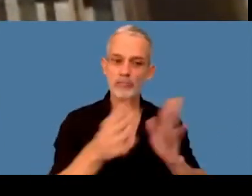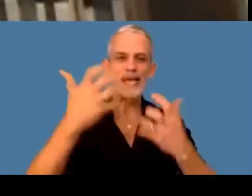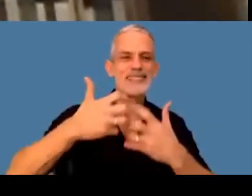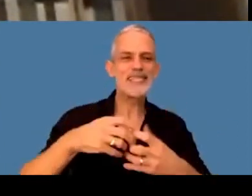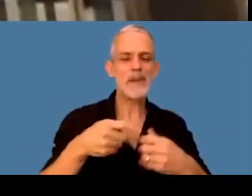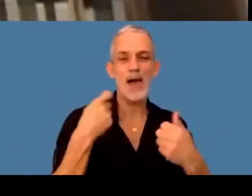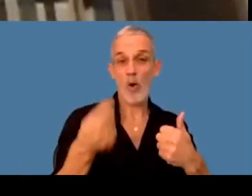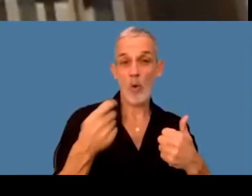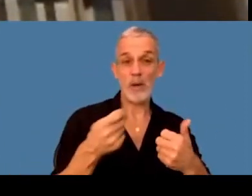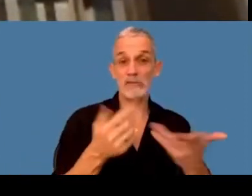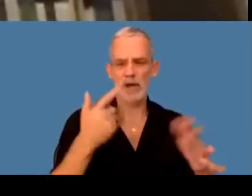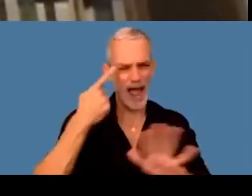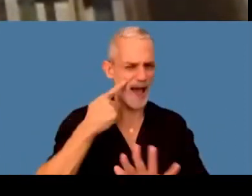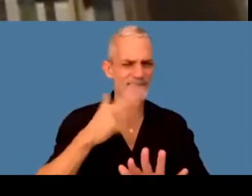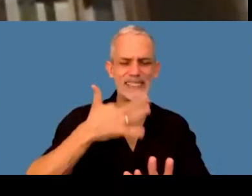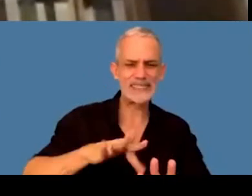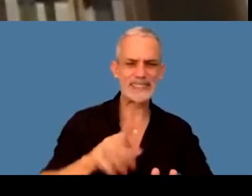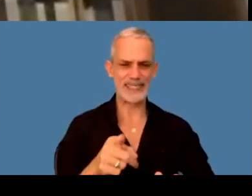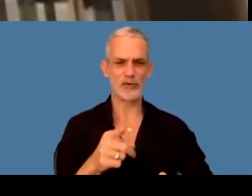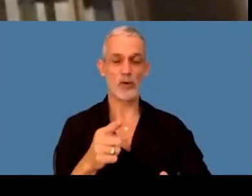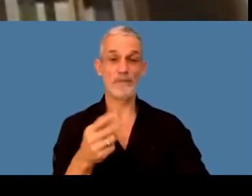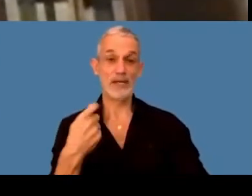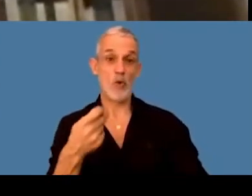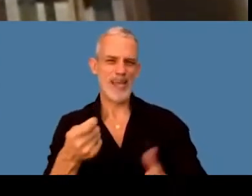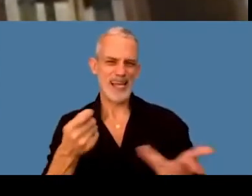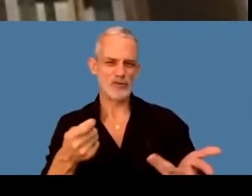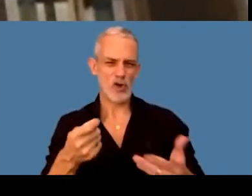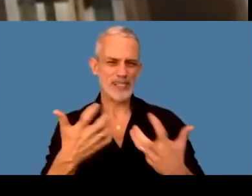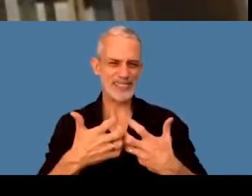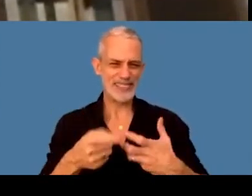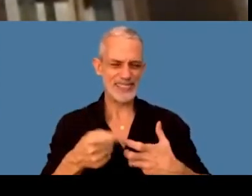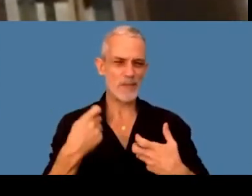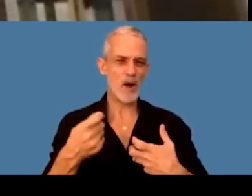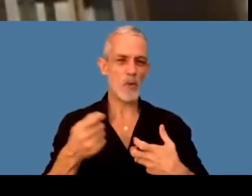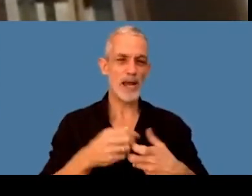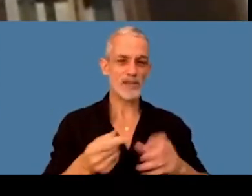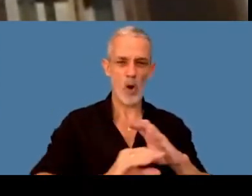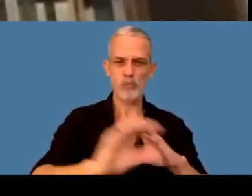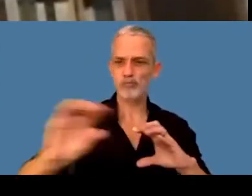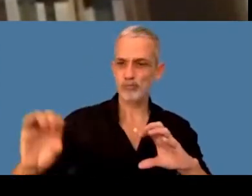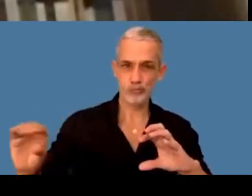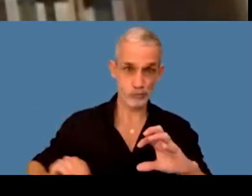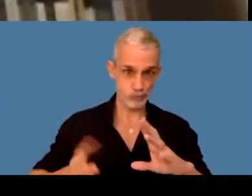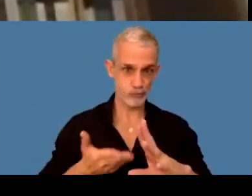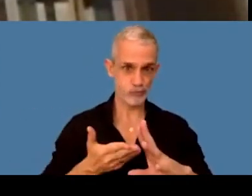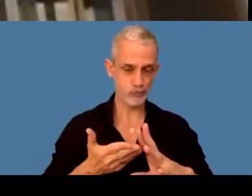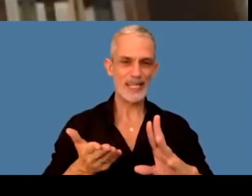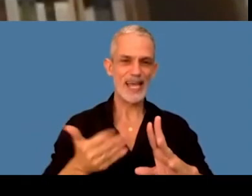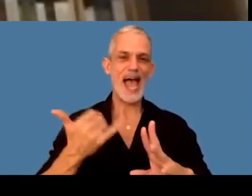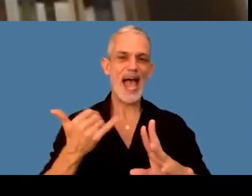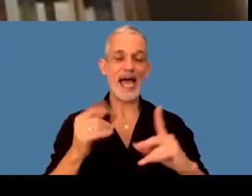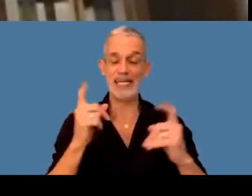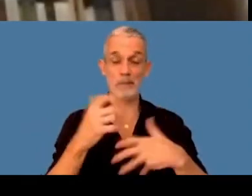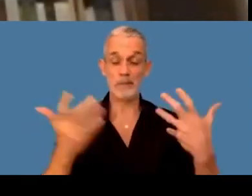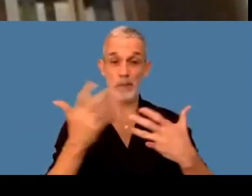si te interpreto bien la pregunta, pero bueno, los sistemas de reparto en general tienen crisis en distintos